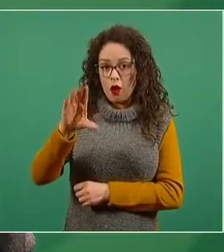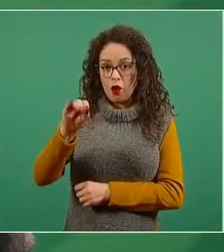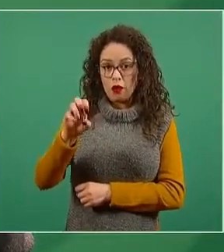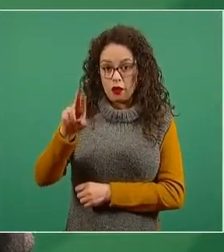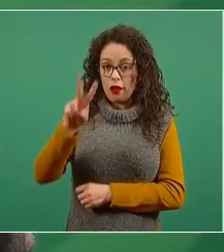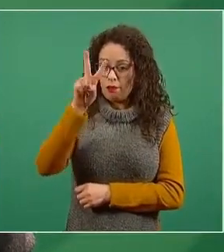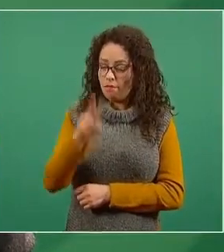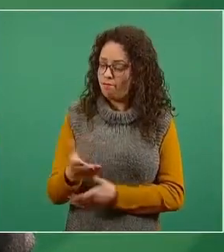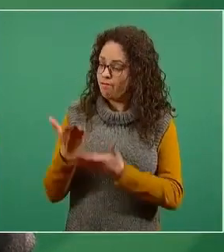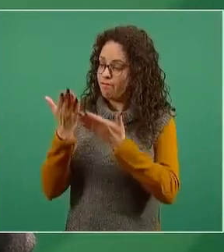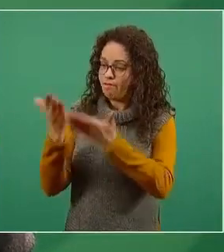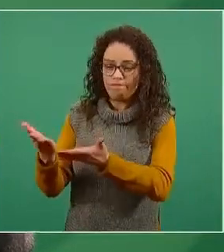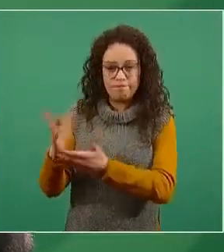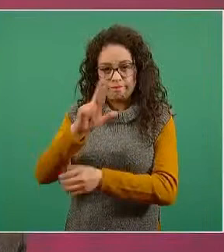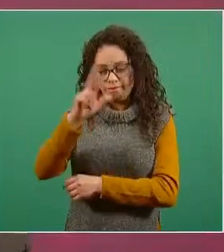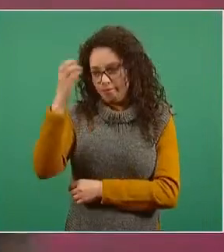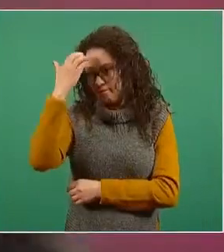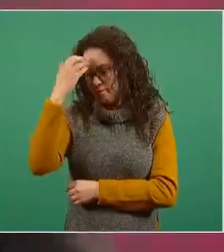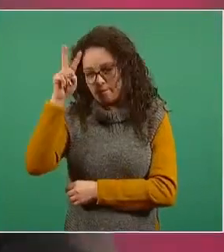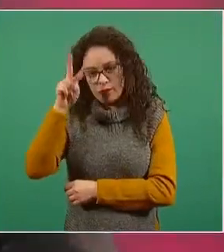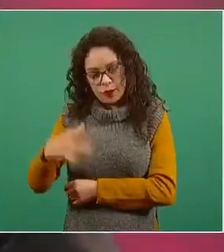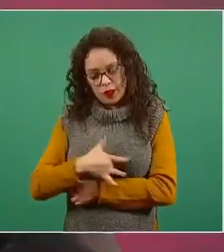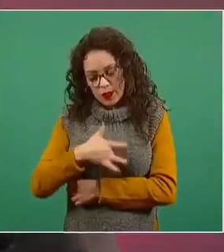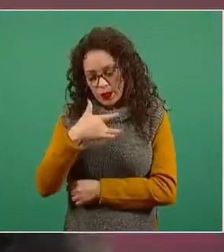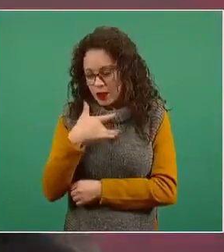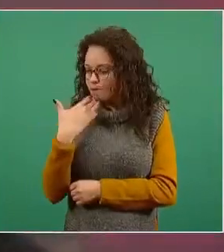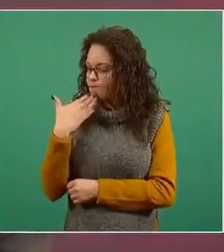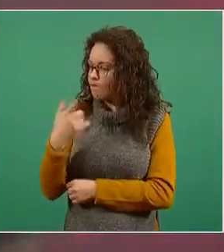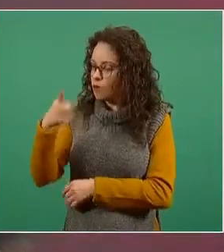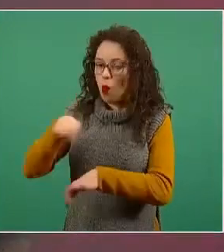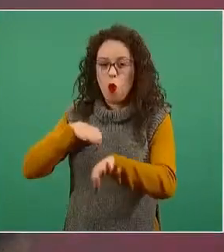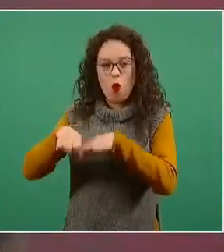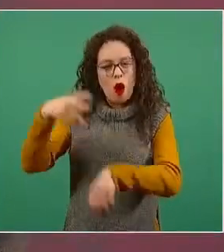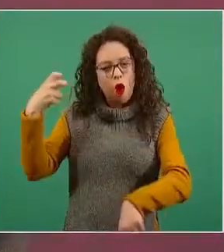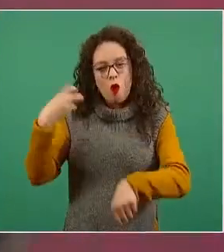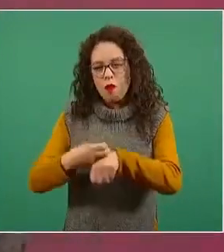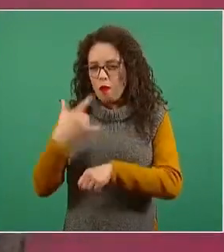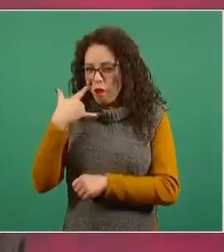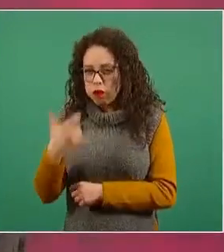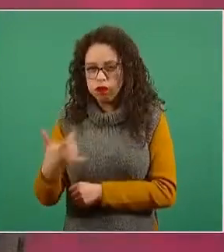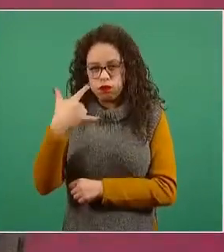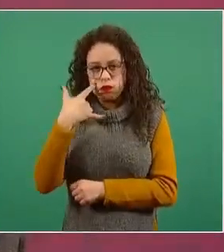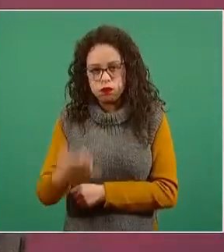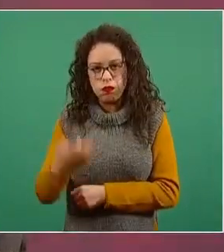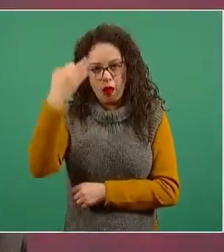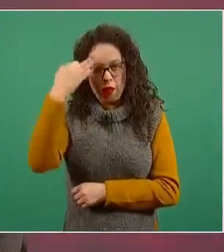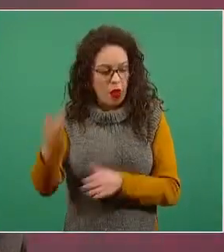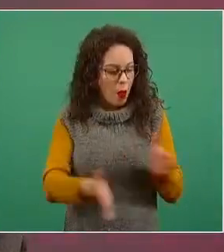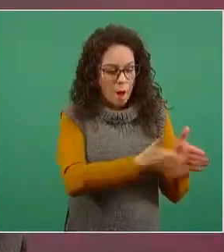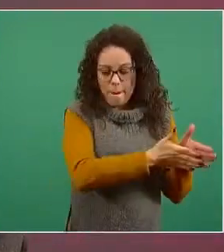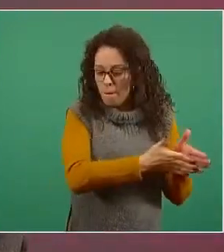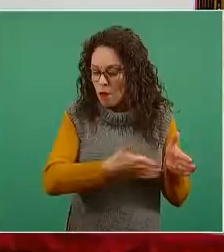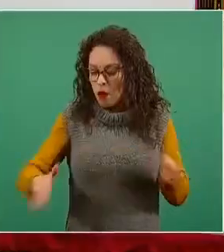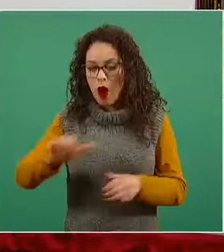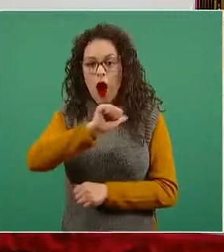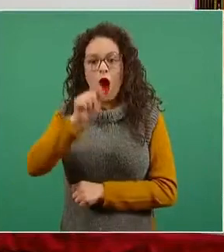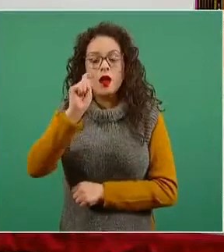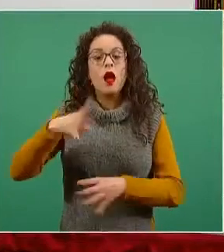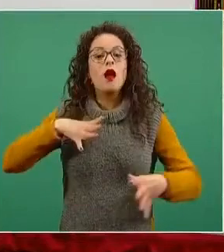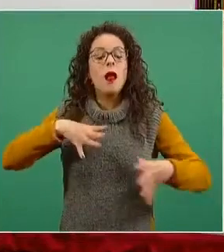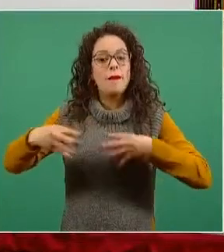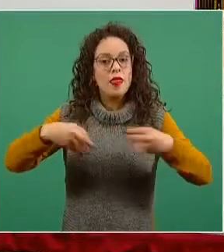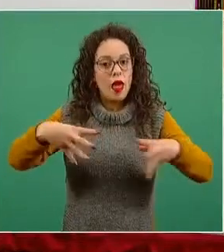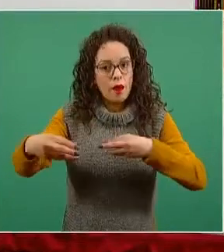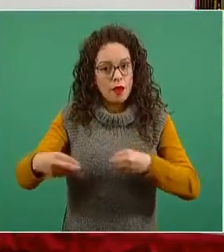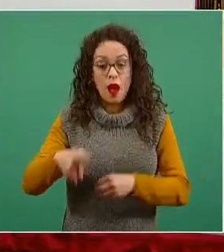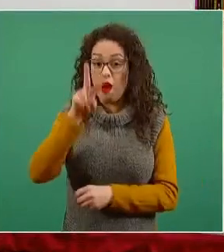nuestro reconocimiento, nuestro aprecio por el trabajo incansable que han hecho en todo el curso de la epidemia, y tengan la garantía